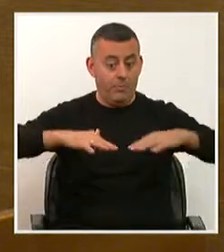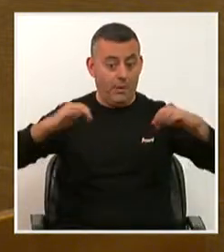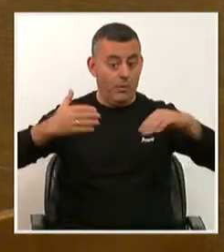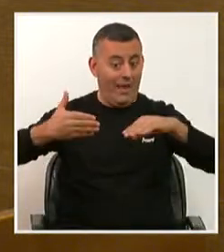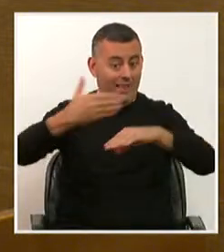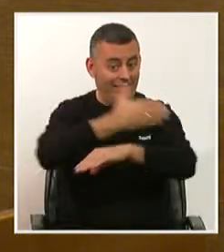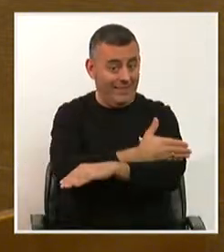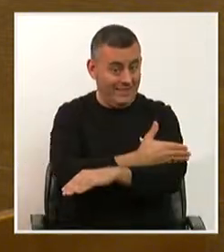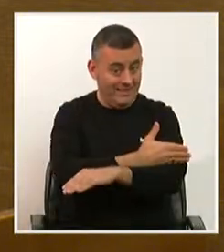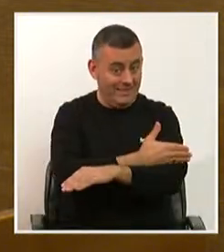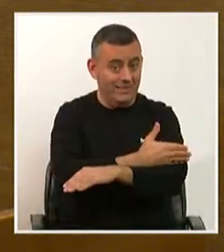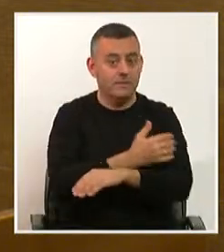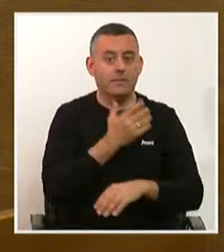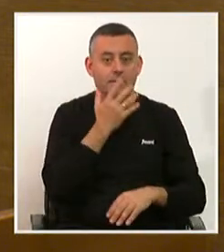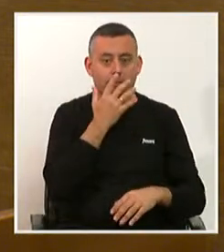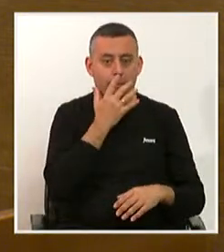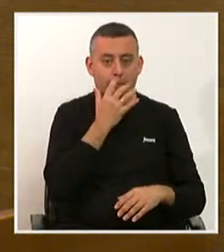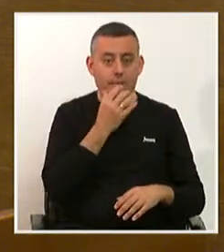plenaria